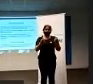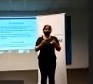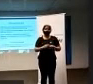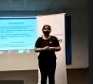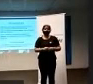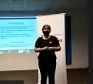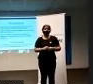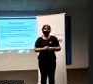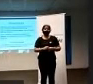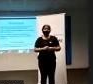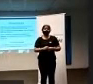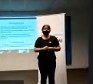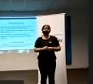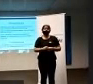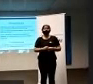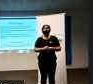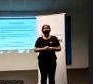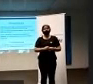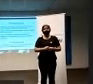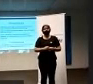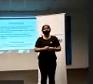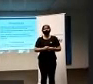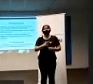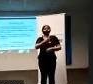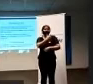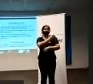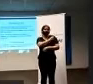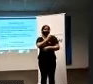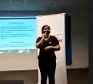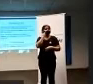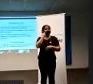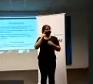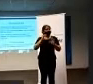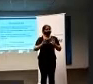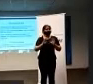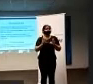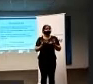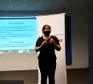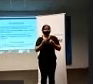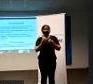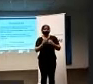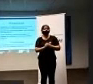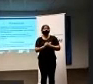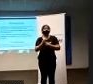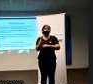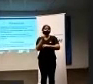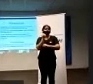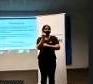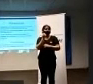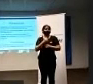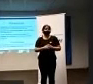En cuanto a las precauciones, principalmente en pacientes con enfermedad febril aguda grave con compromiso del estado general,